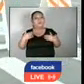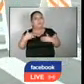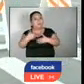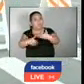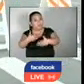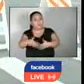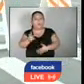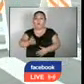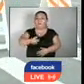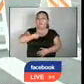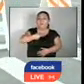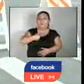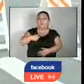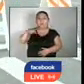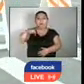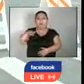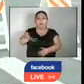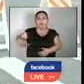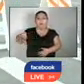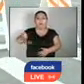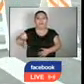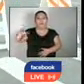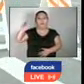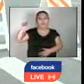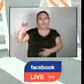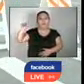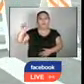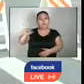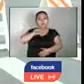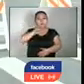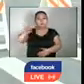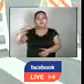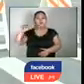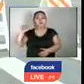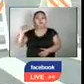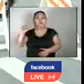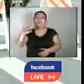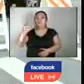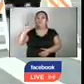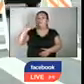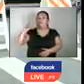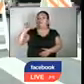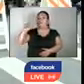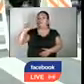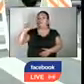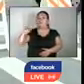surgiendo. Informó desde Los Ángeles, California, para la red de noticias Salvavisión, Ernesto Cornejo.